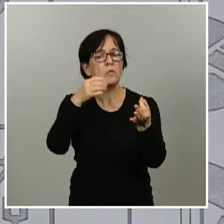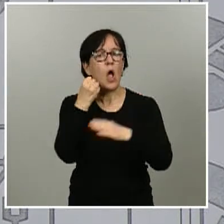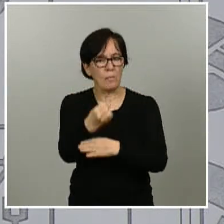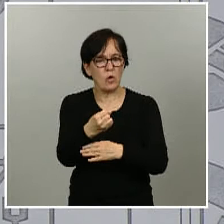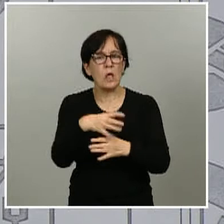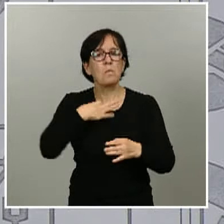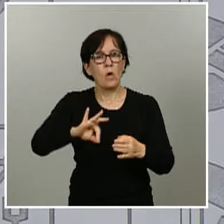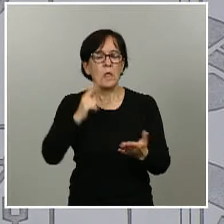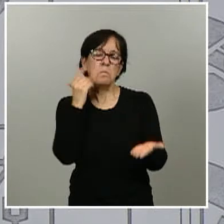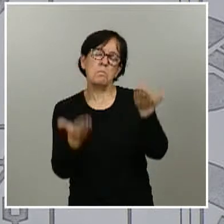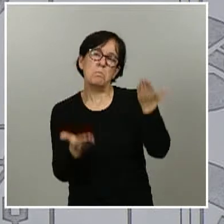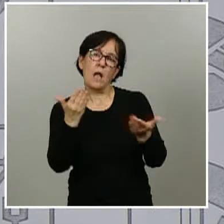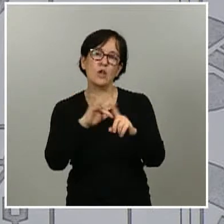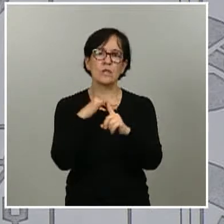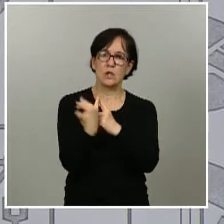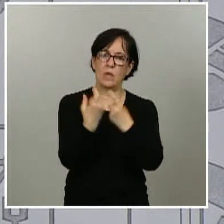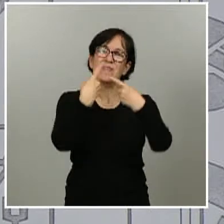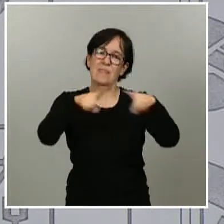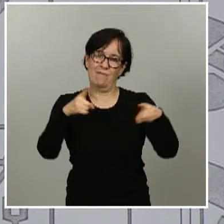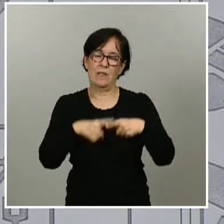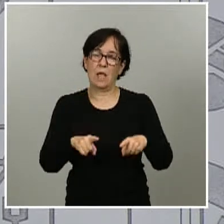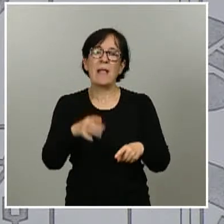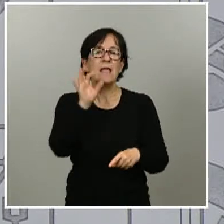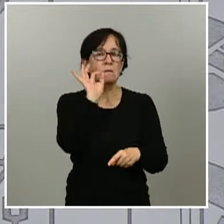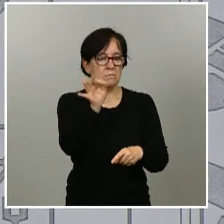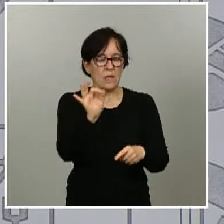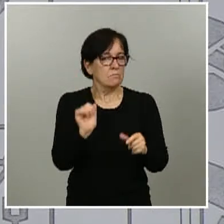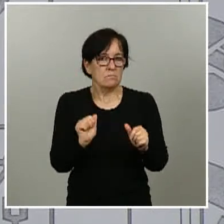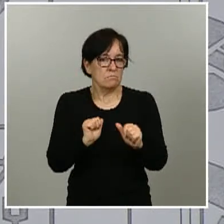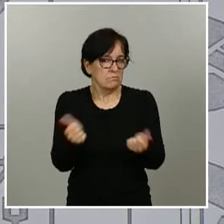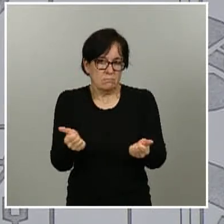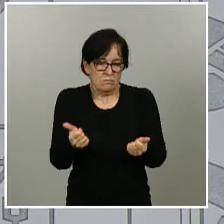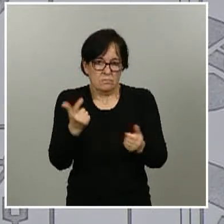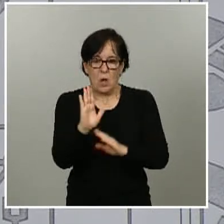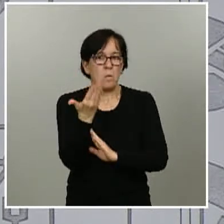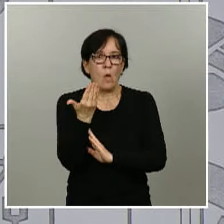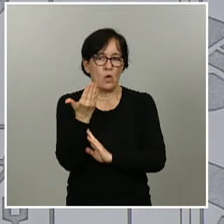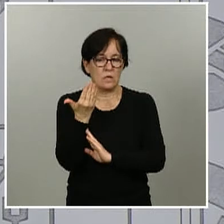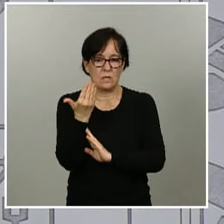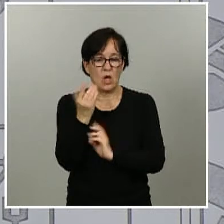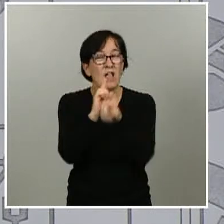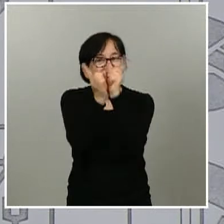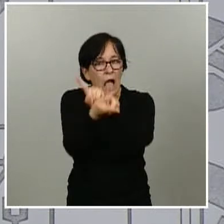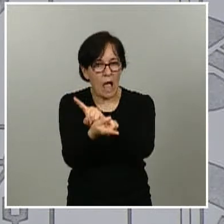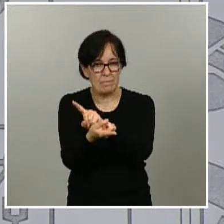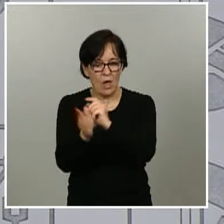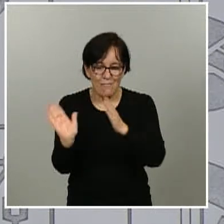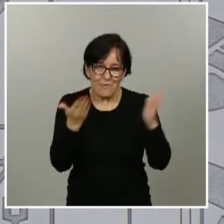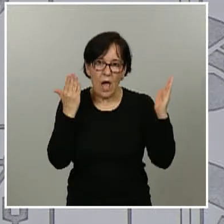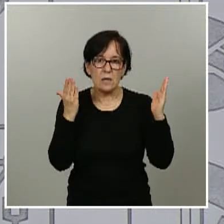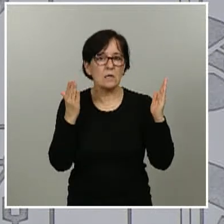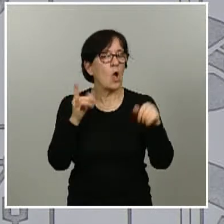valorar situaciones diferentes. Pero lo cierto es que inicialmente las propuestas son que los cambios de fase se harían los